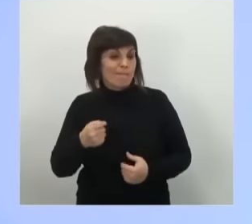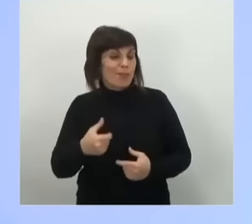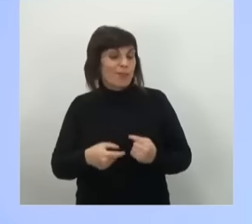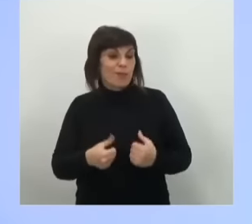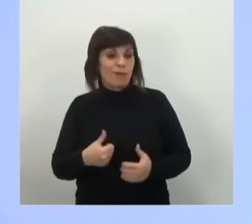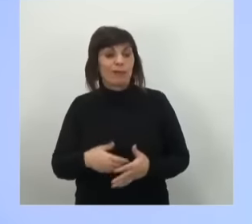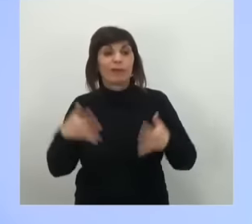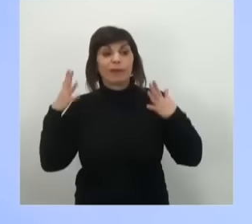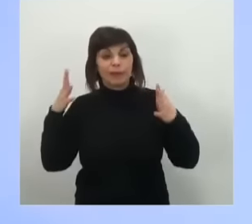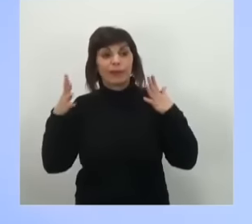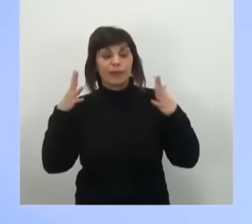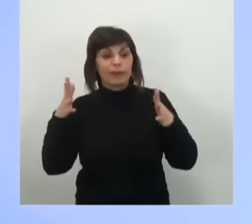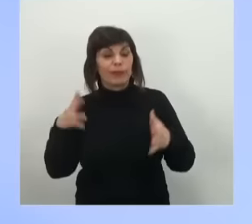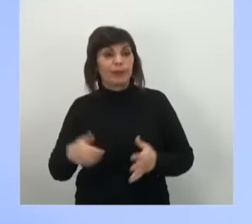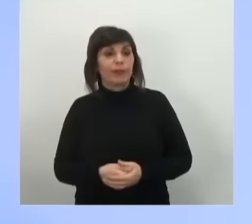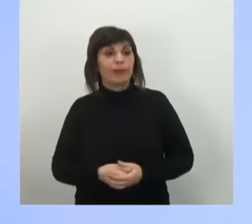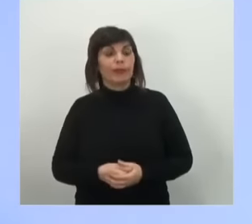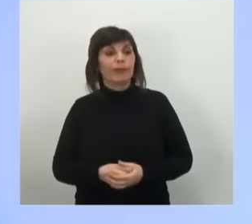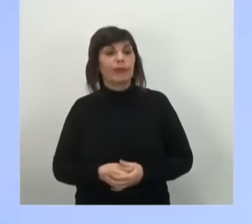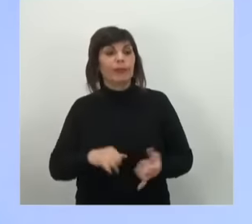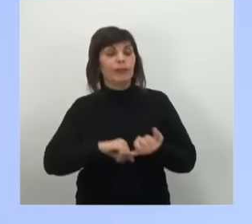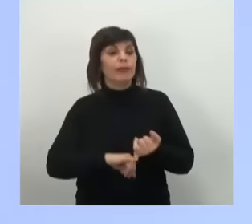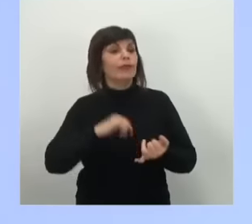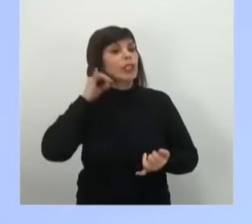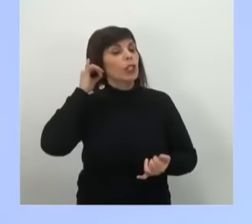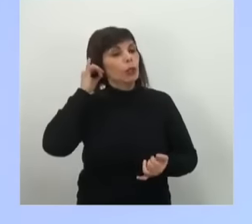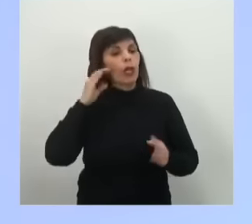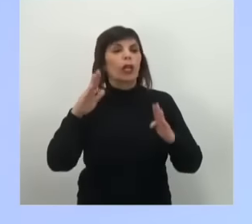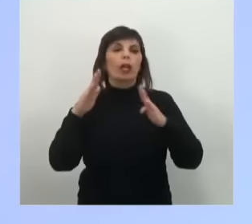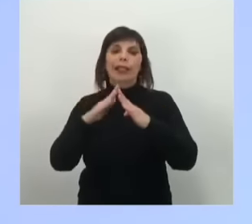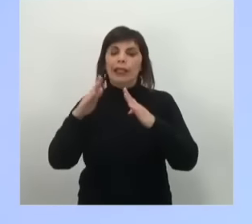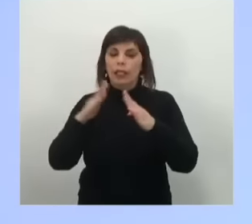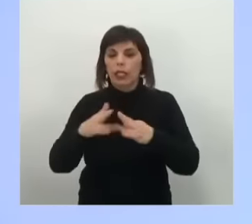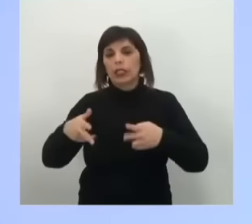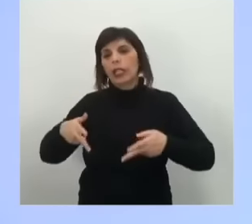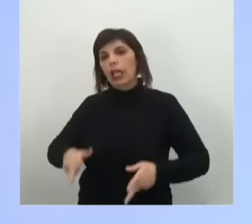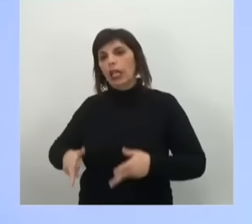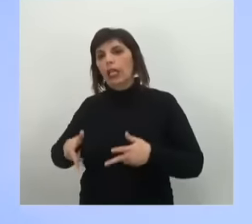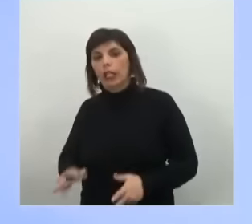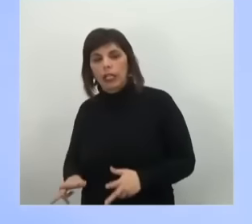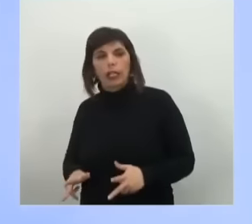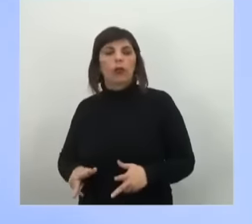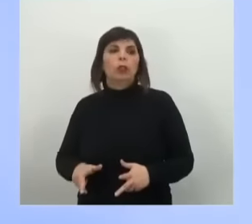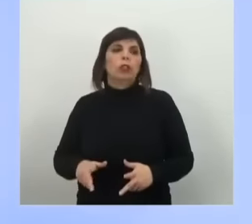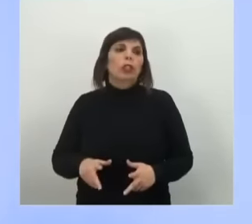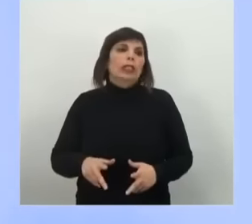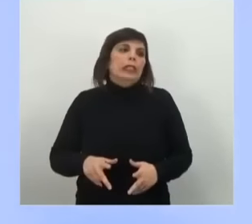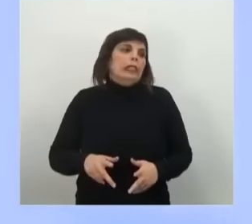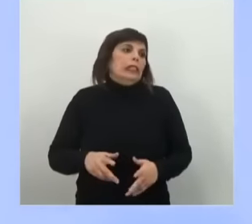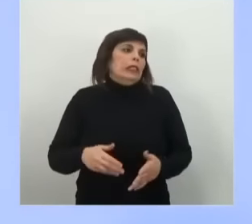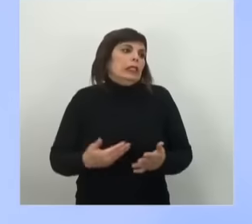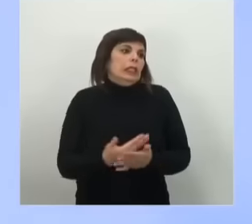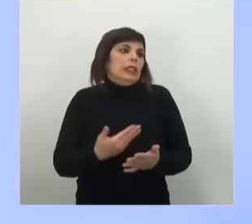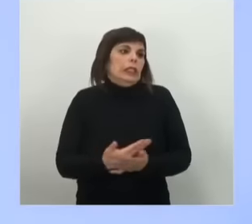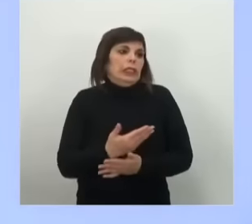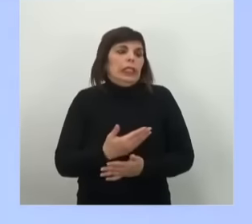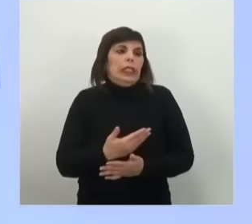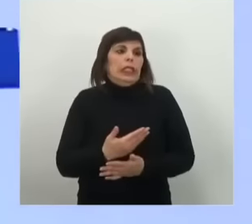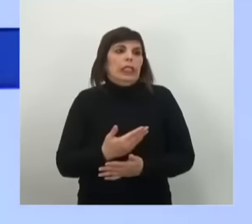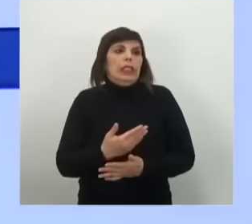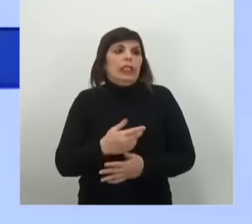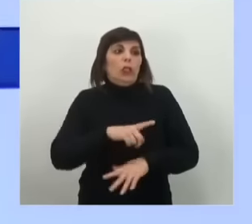te aconsejamos a que vayas junto con tu esposa prepares tu casa hables con tus hijos porque posiblemente te quedan días horas semana pero no